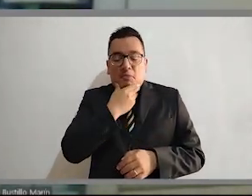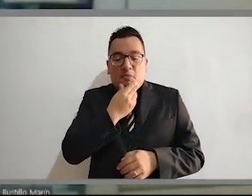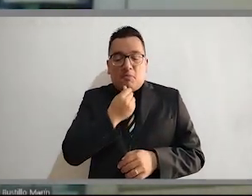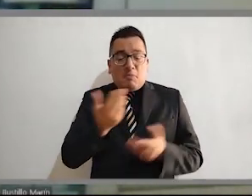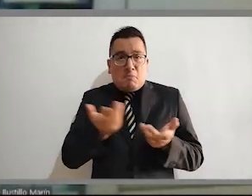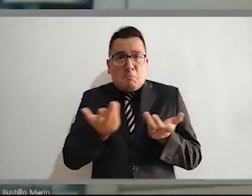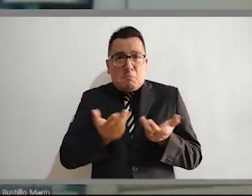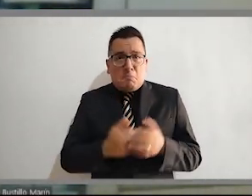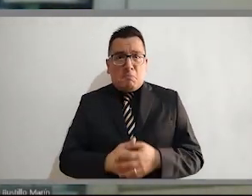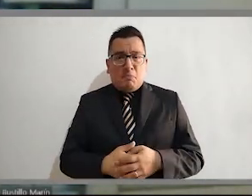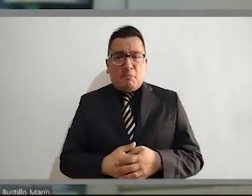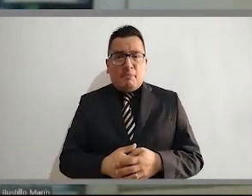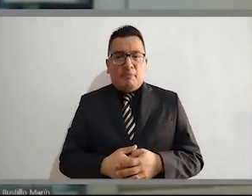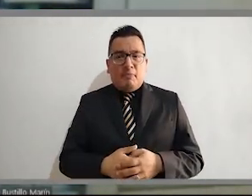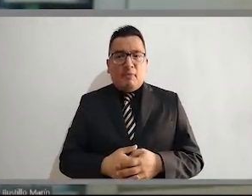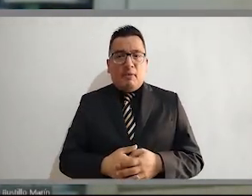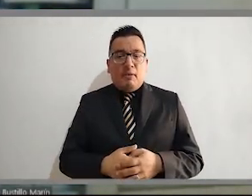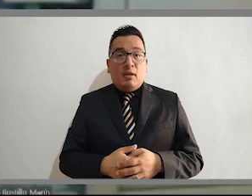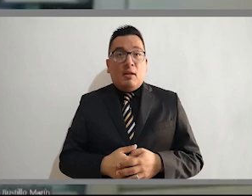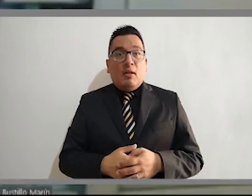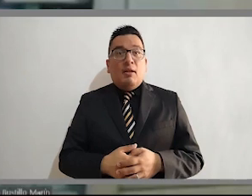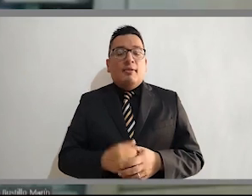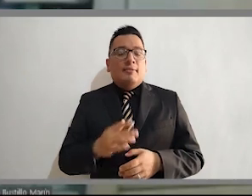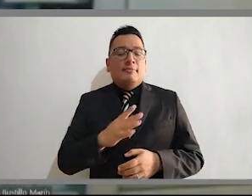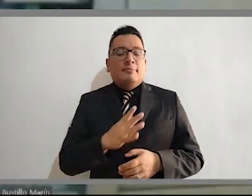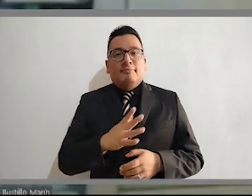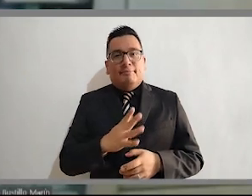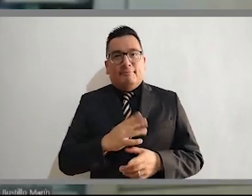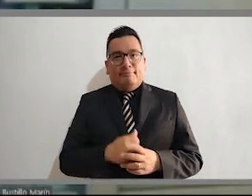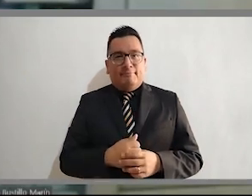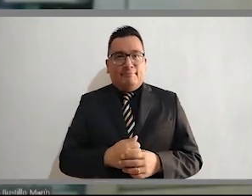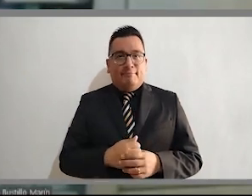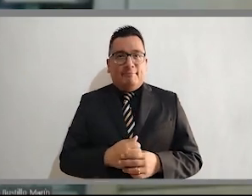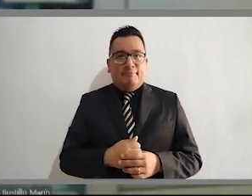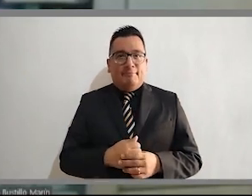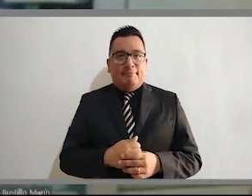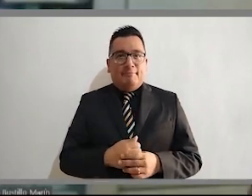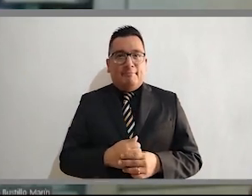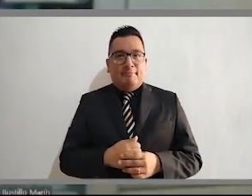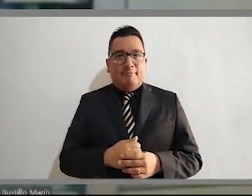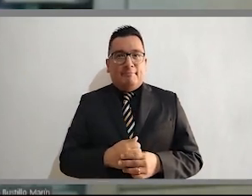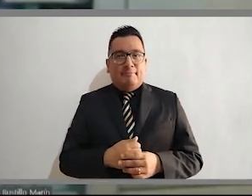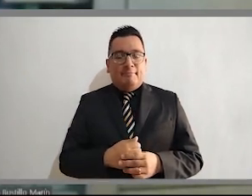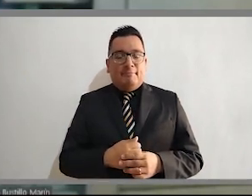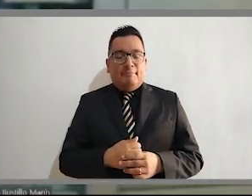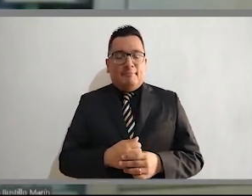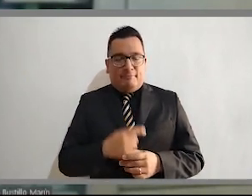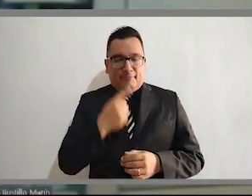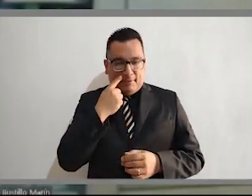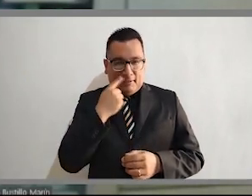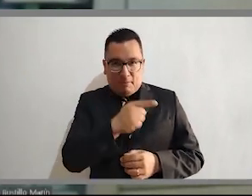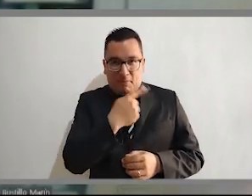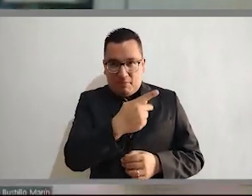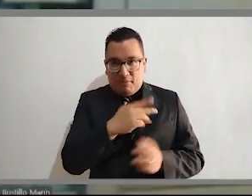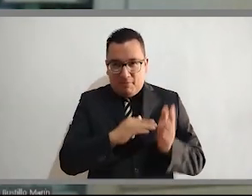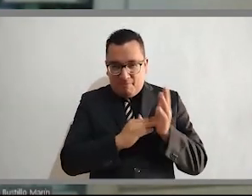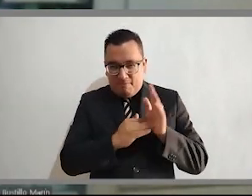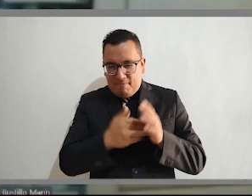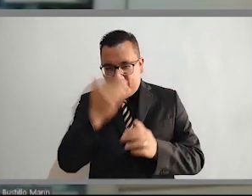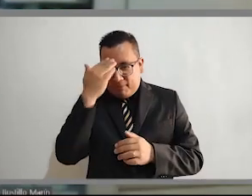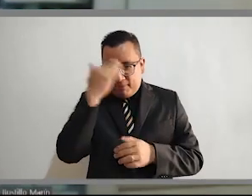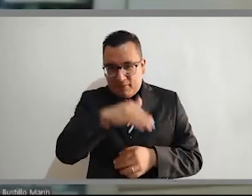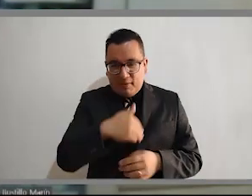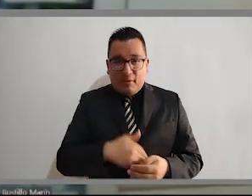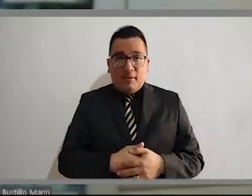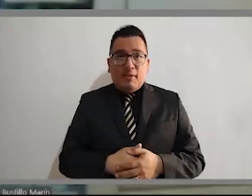pues, la paridad conyugal. ¿Y cuál es la paridad conyugal? Todas la